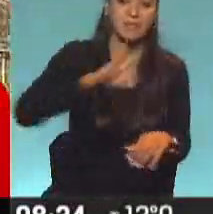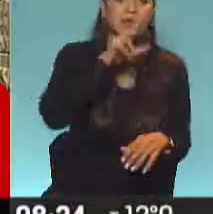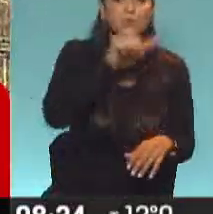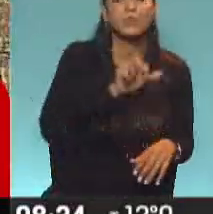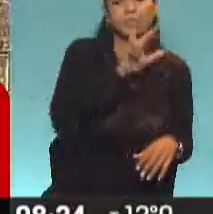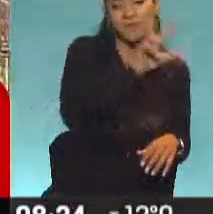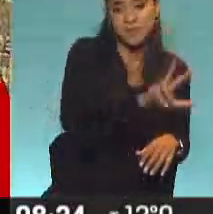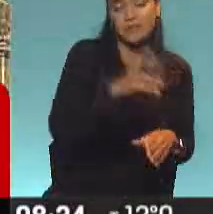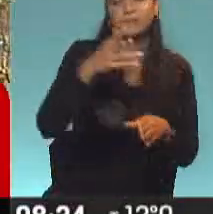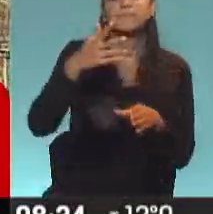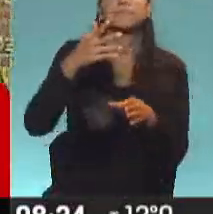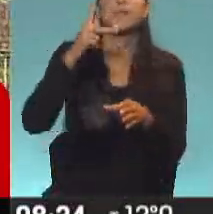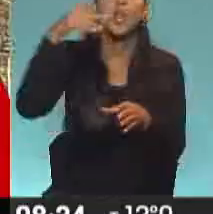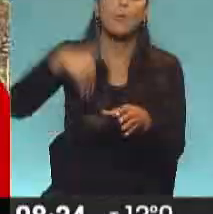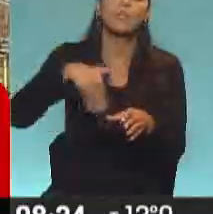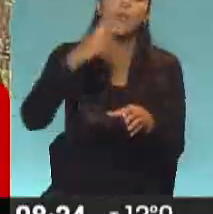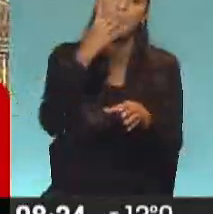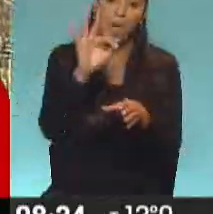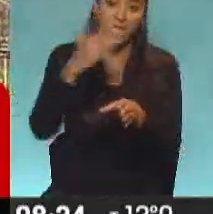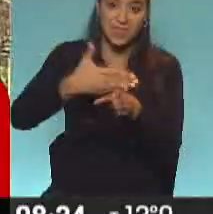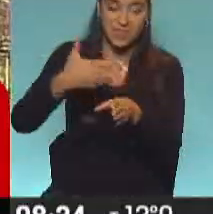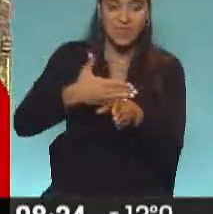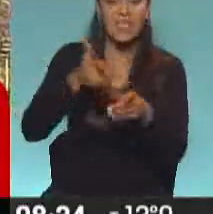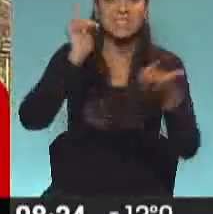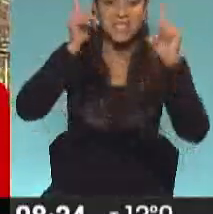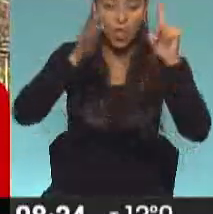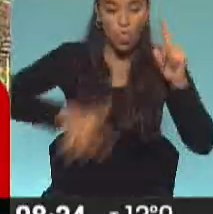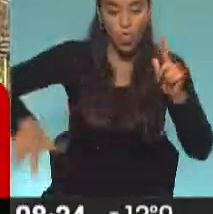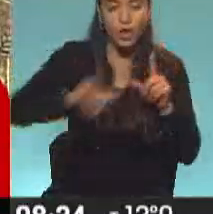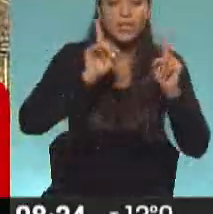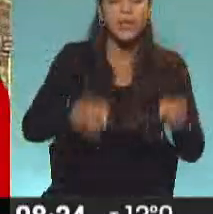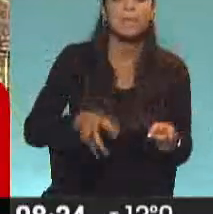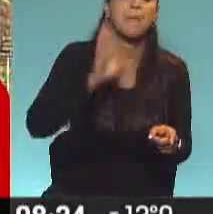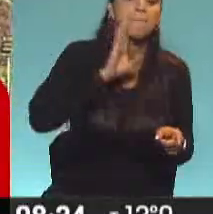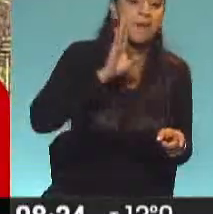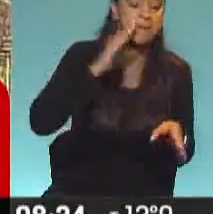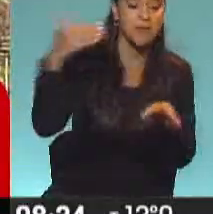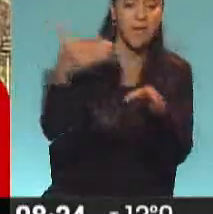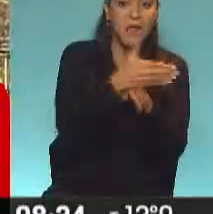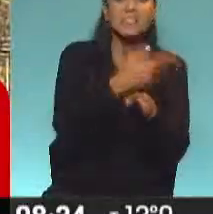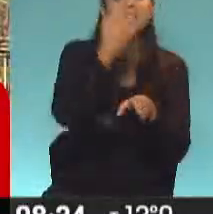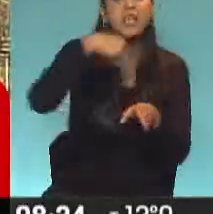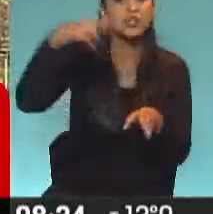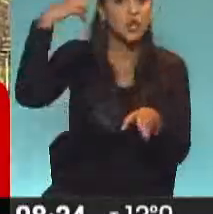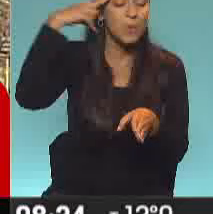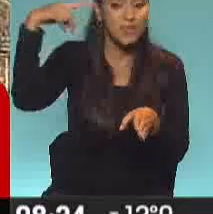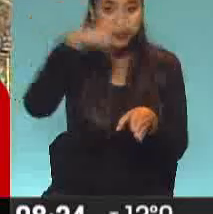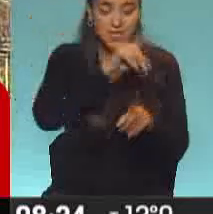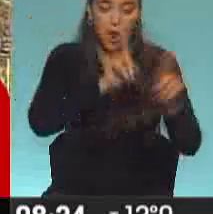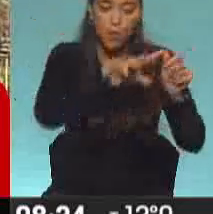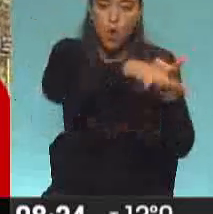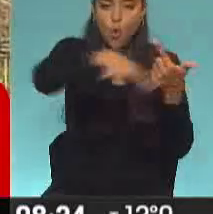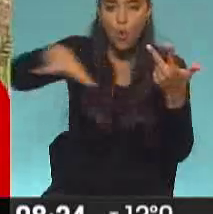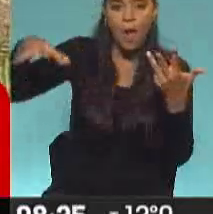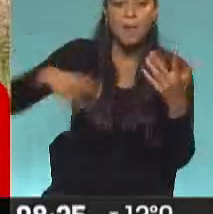las vías allí en Isidro Casanova y en Panamericana y el cruce de la 197 son algunos de los puntos donde se están realizando